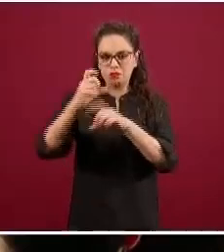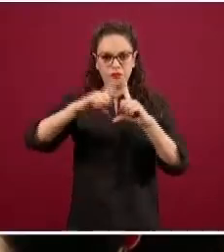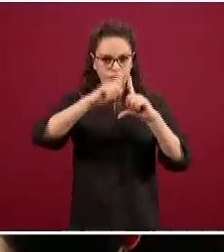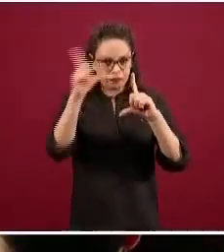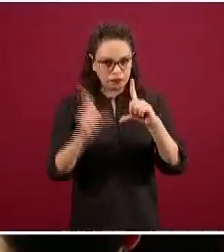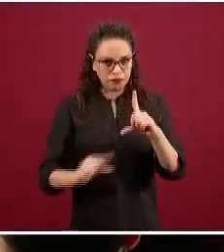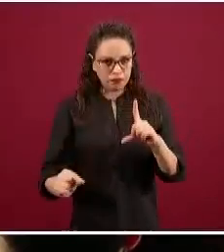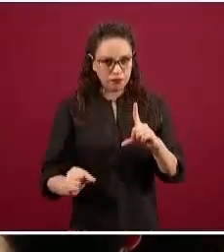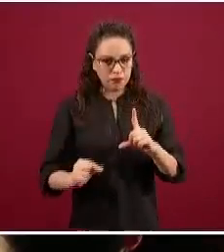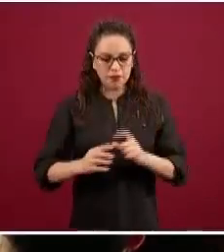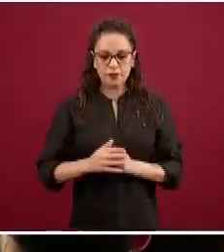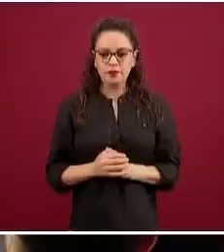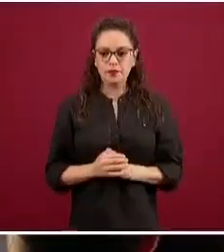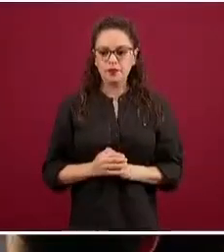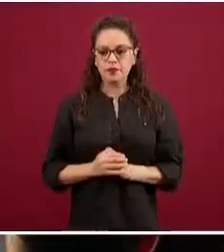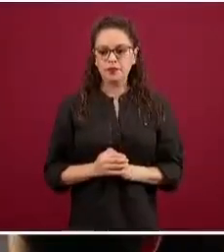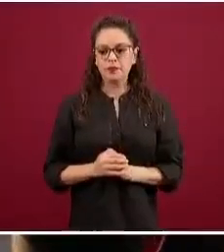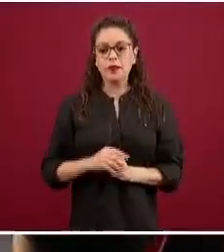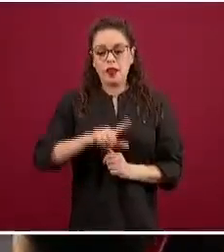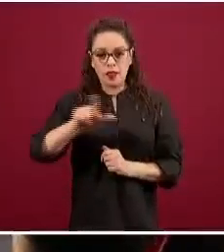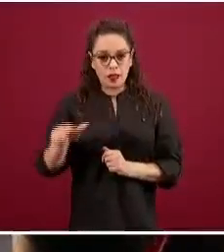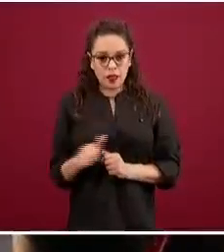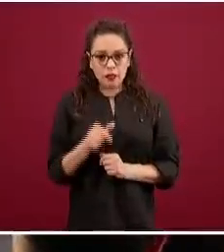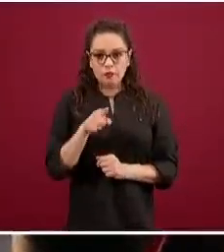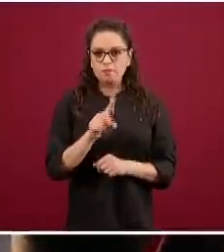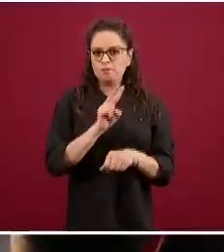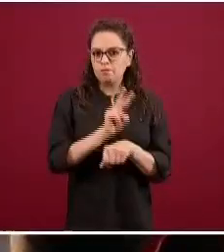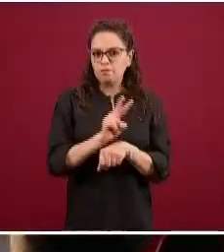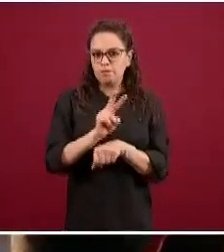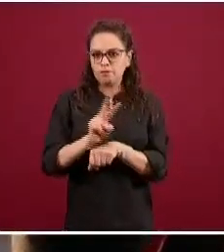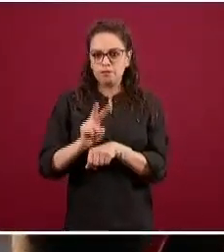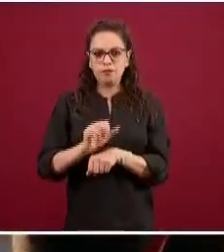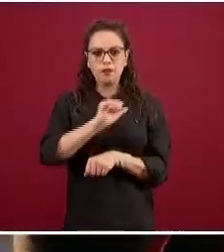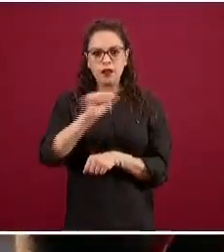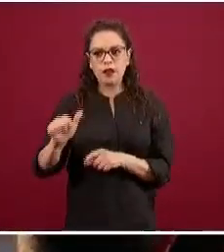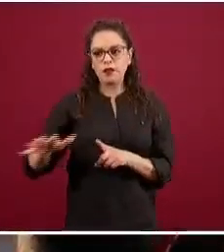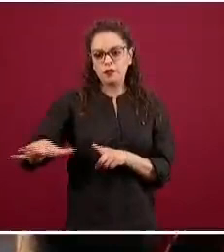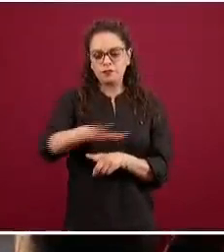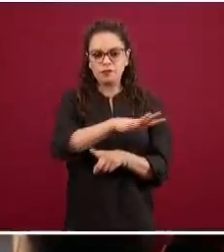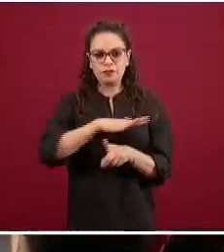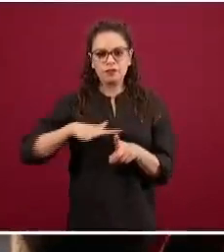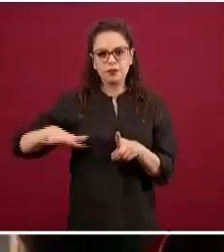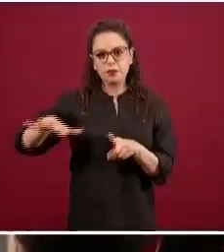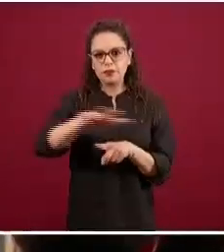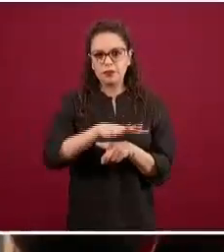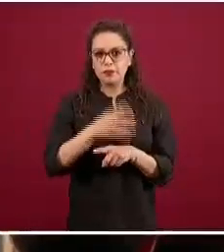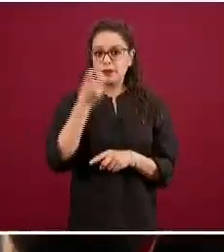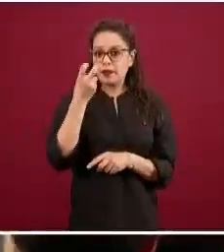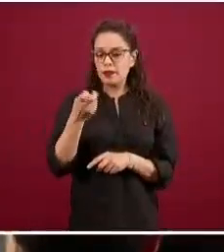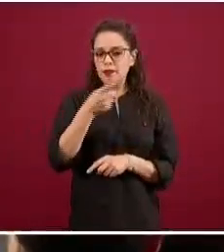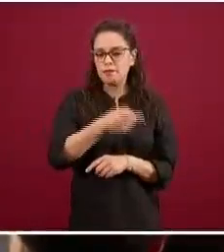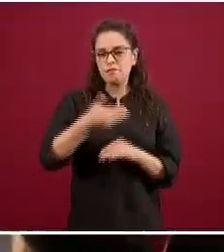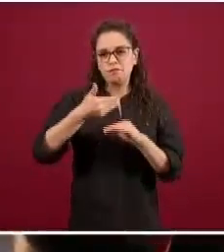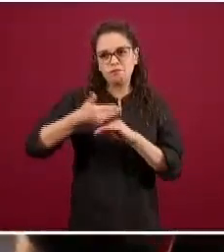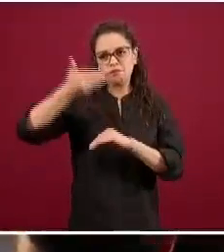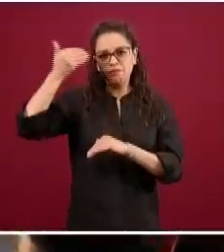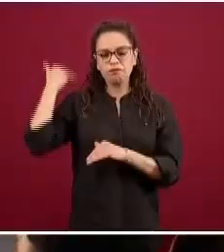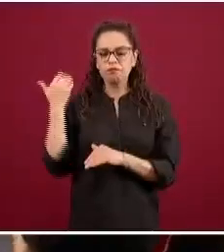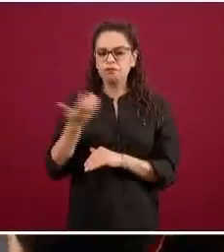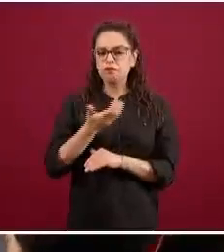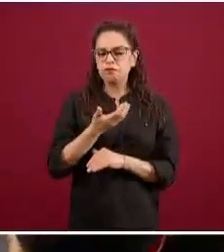Luego tenemos la vigilancia generalizada convencional. Este es uno de los modelos más antiguos de